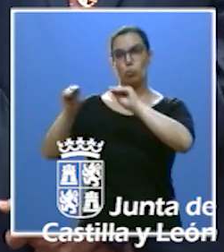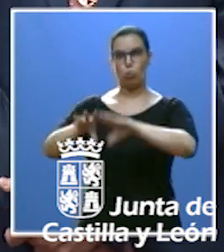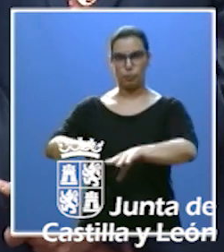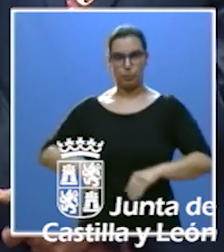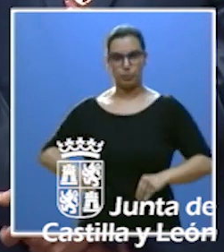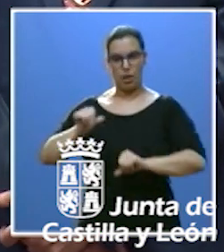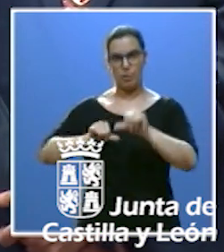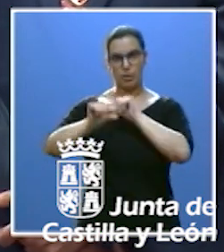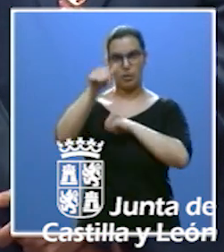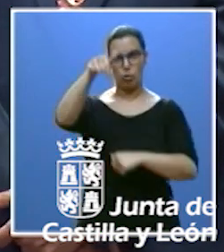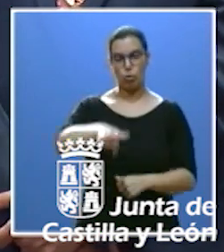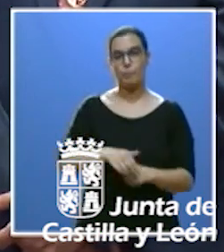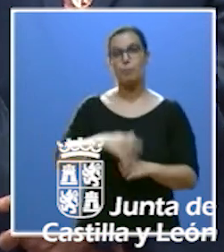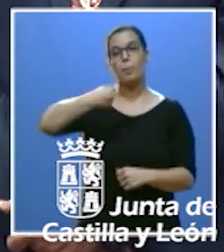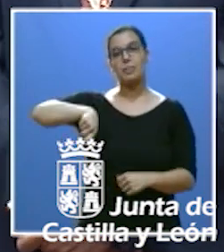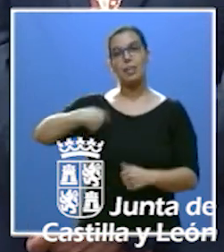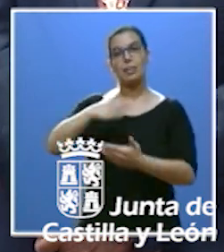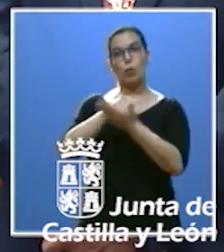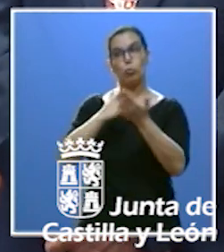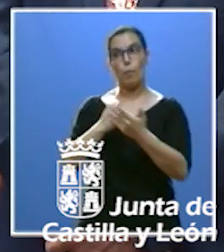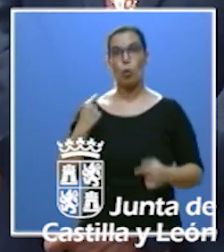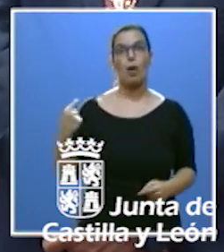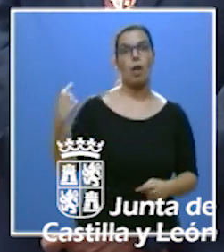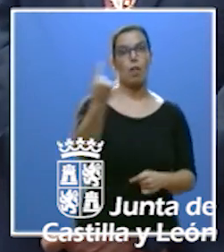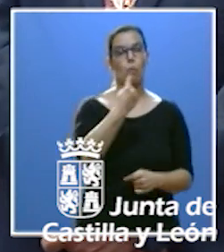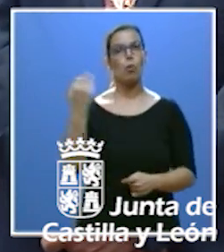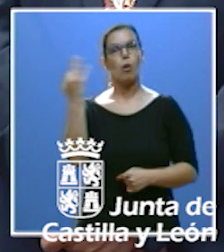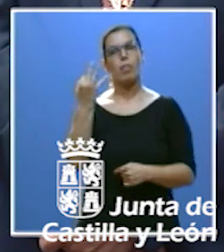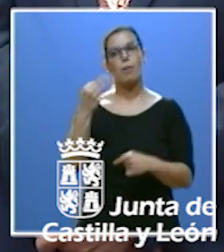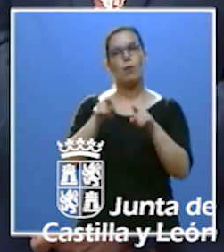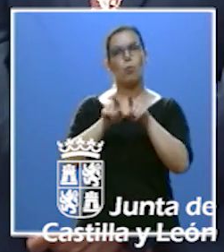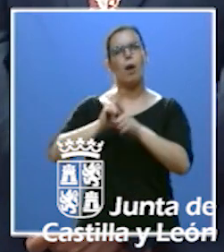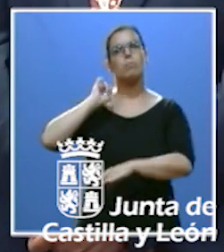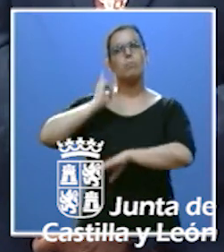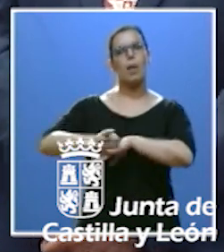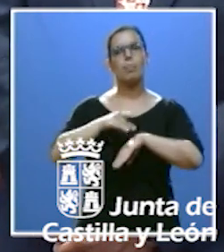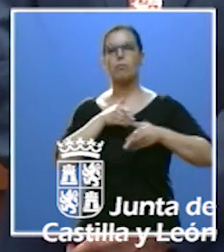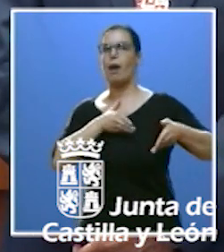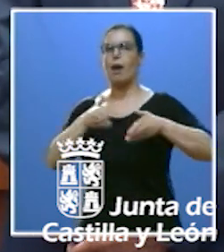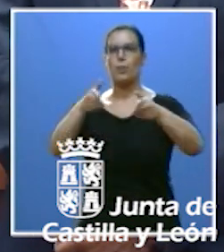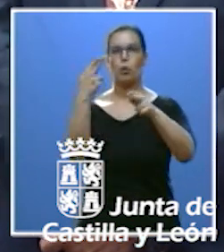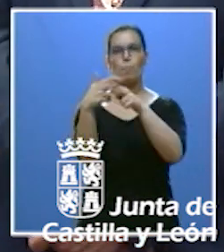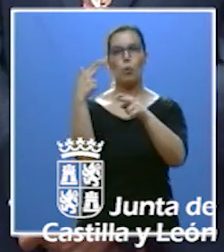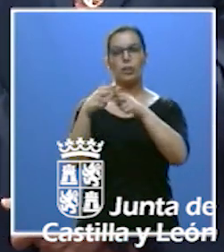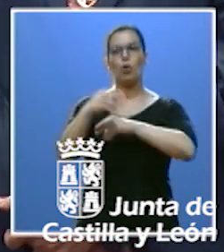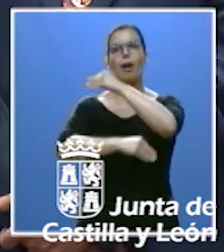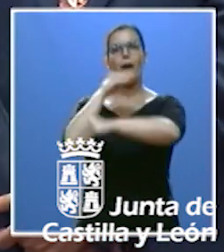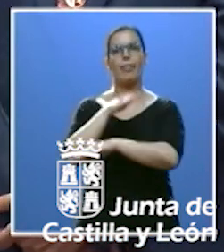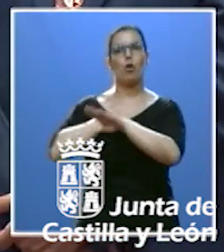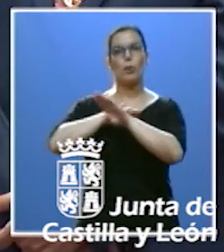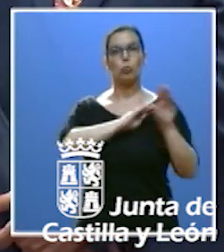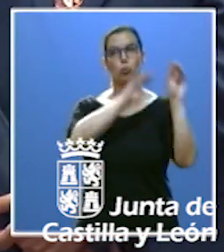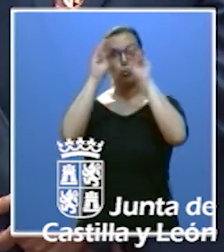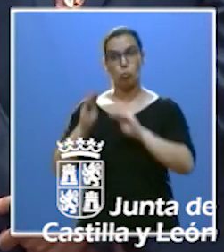A los presidentes autonómicos corresponde definir la orientación política y las actuaciones de sus gobiernos y al Gobierno de